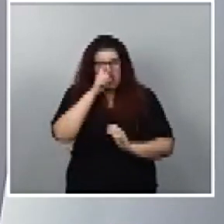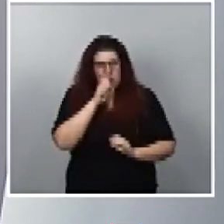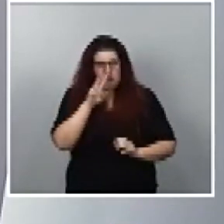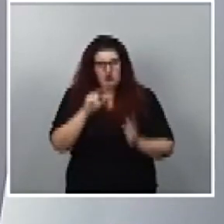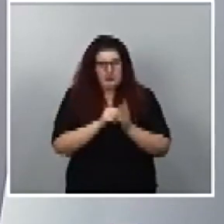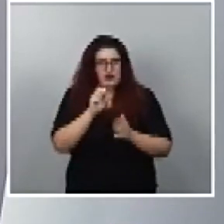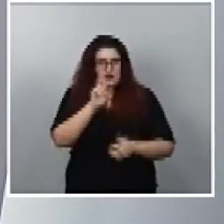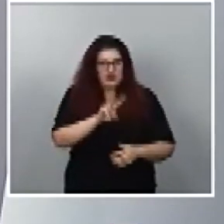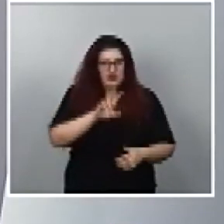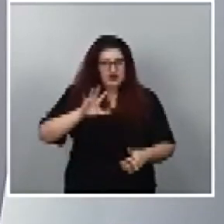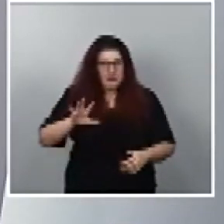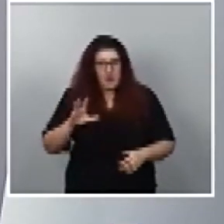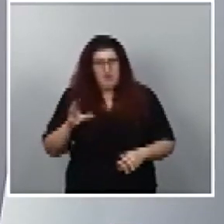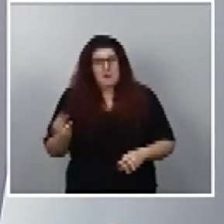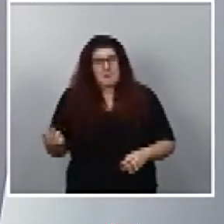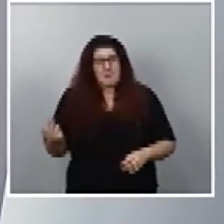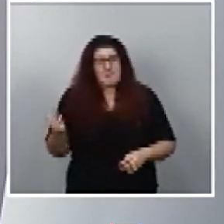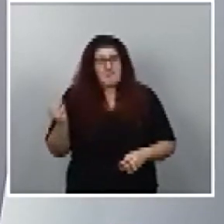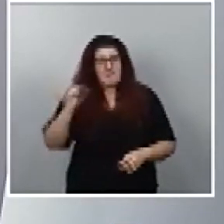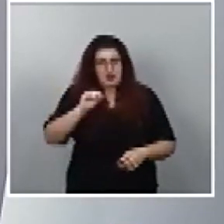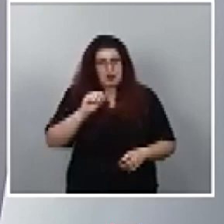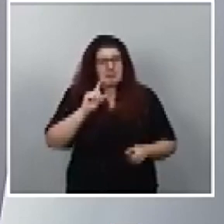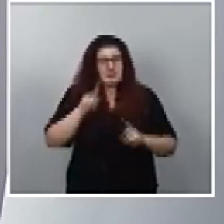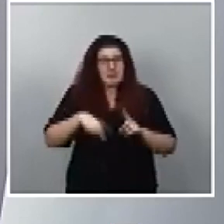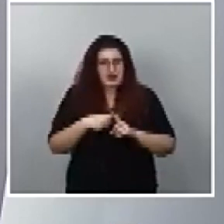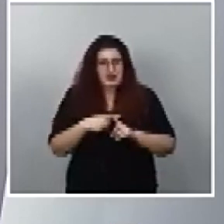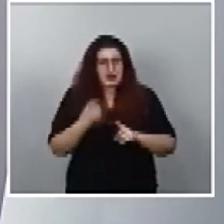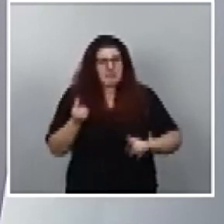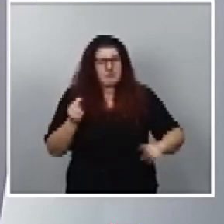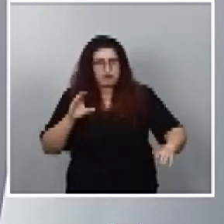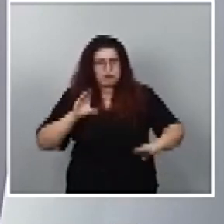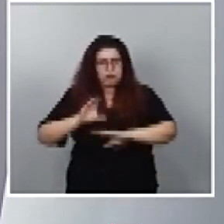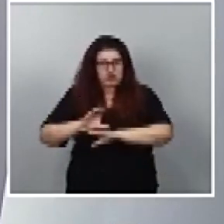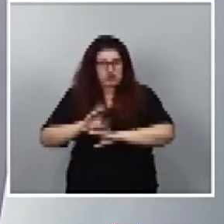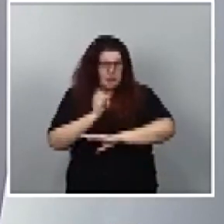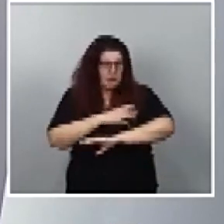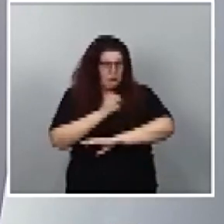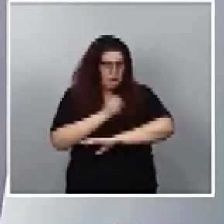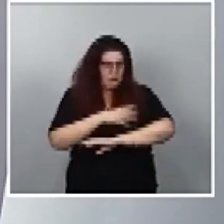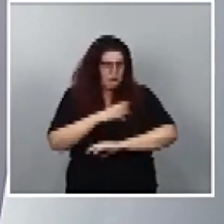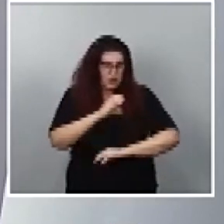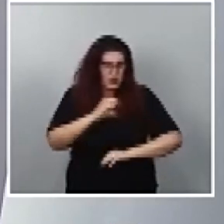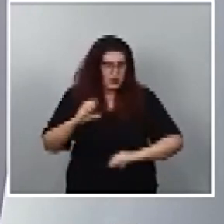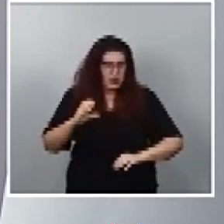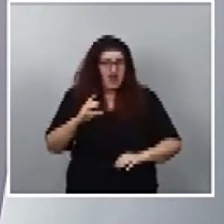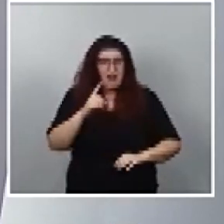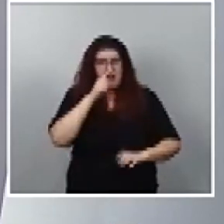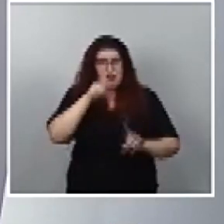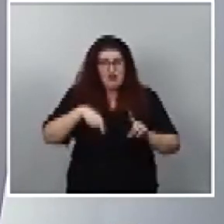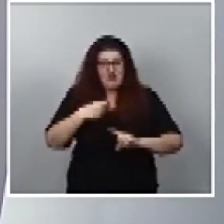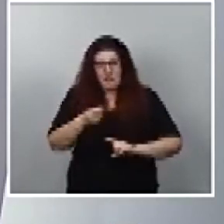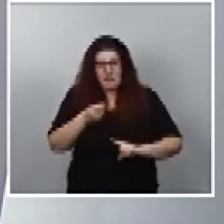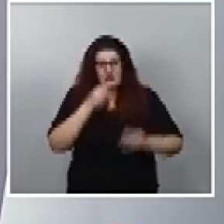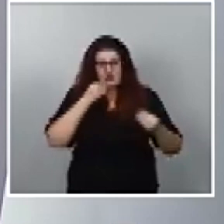2025 se une a las mayores entregas a cuenta que van a recibir en el próximo año Las mayores de nuestra